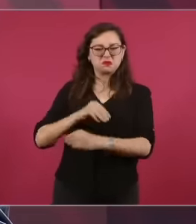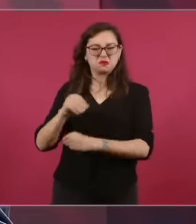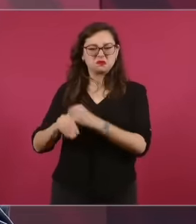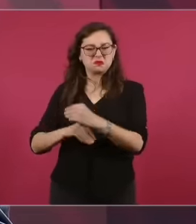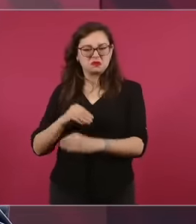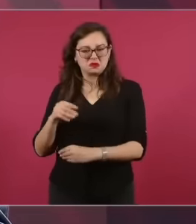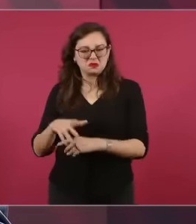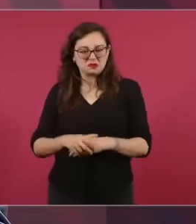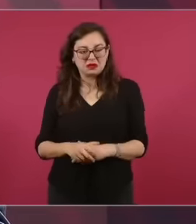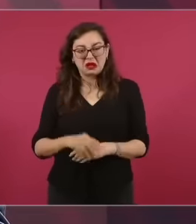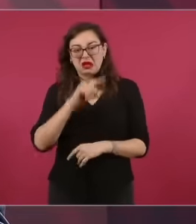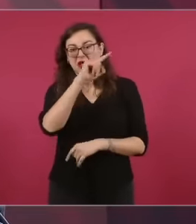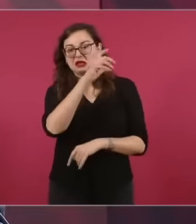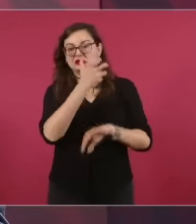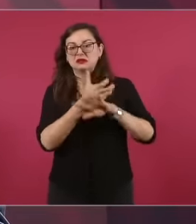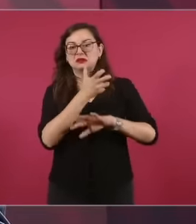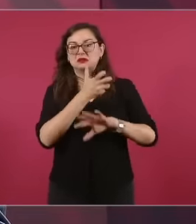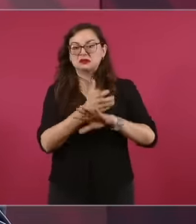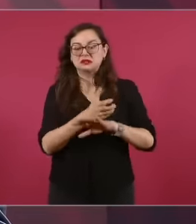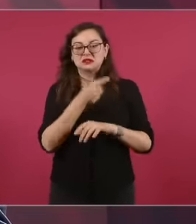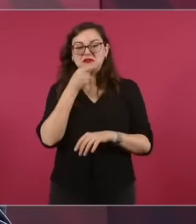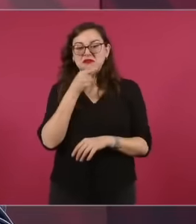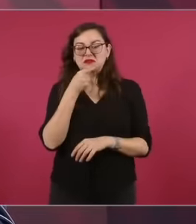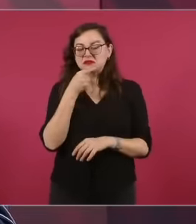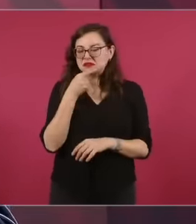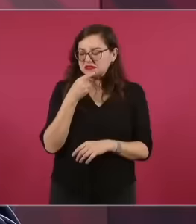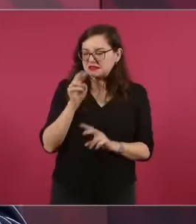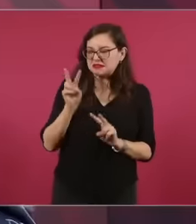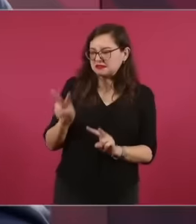y los niños estadounidenses